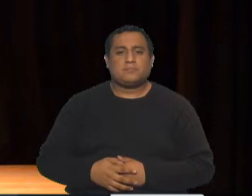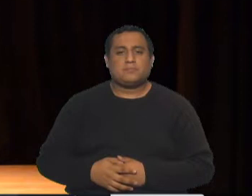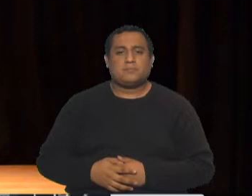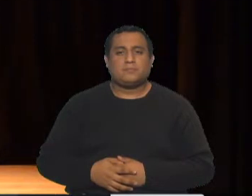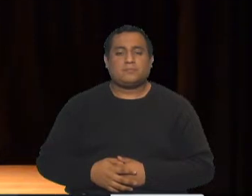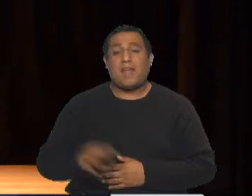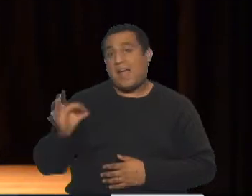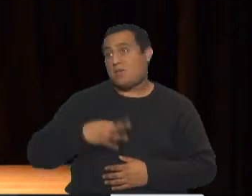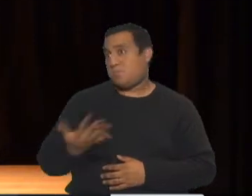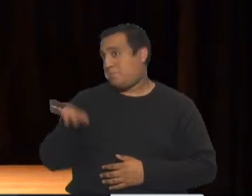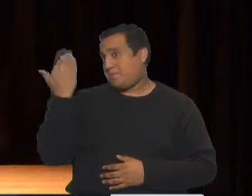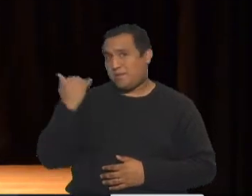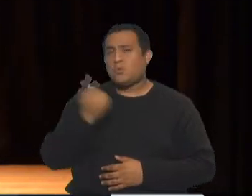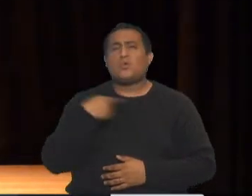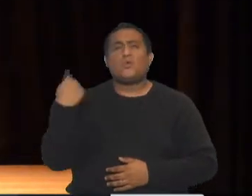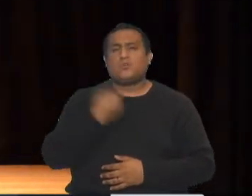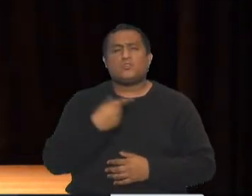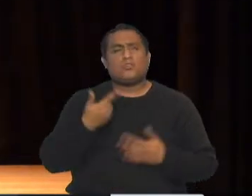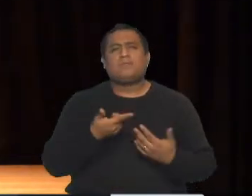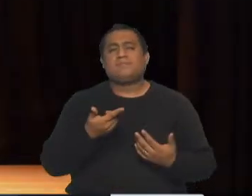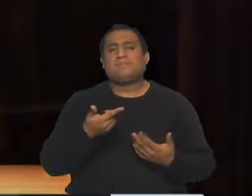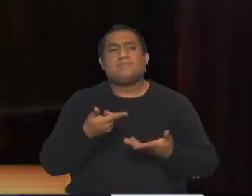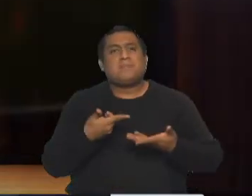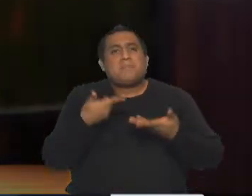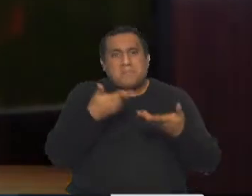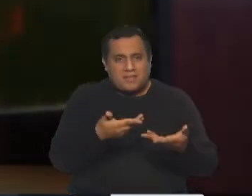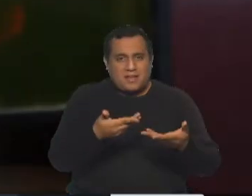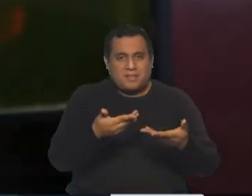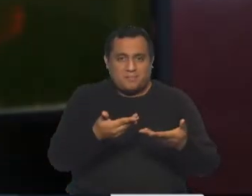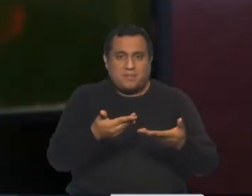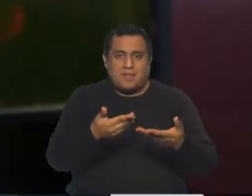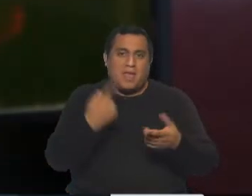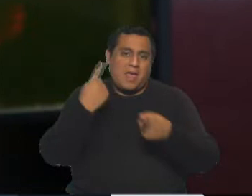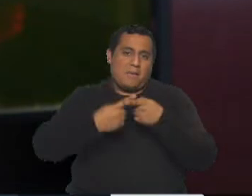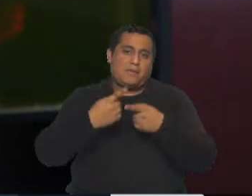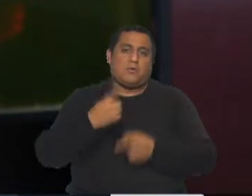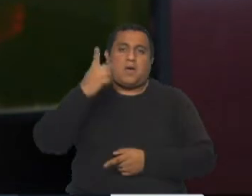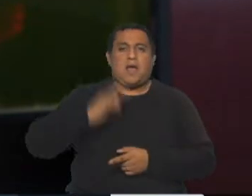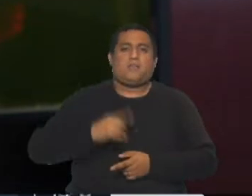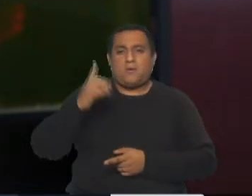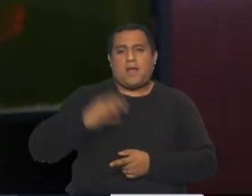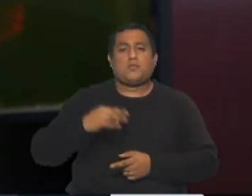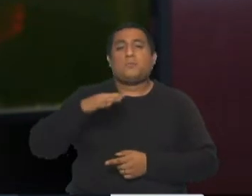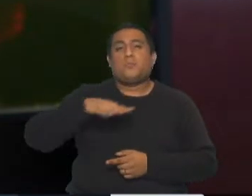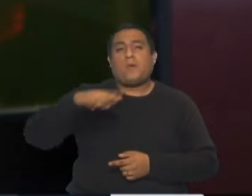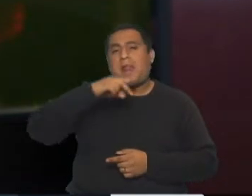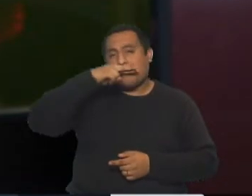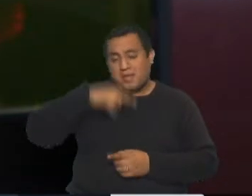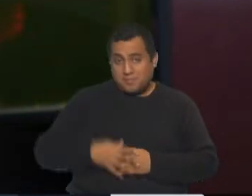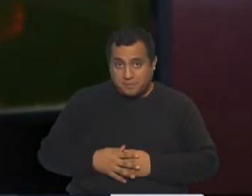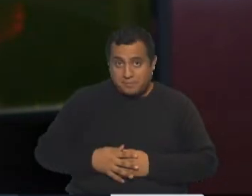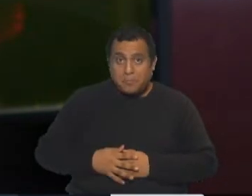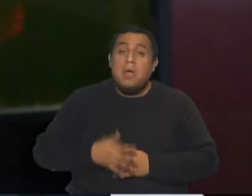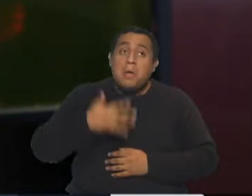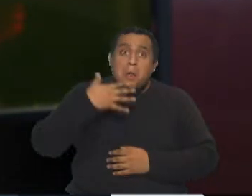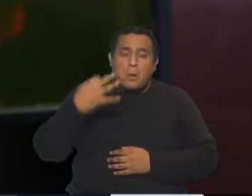El año pasado nosotros recibimos una invitación de un evento que se hace todos los años en La Plata y bueno, la verdad